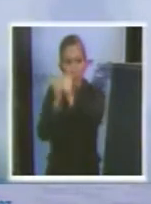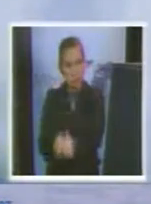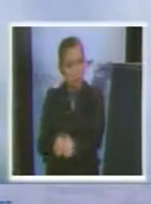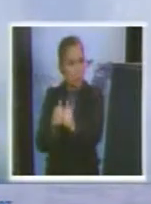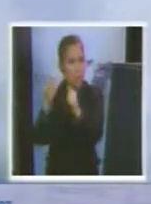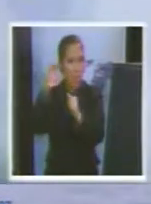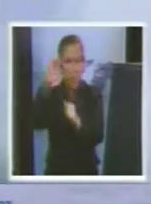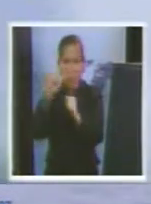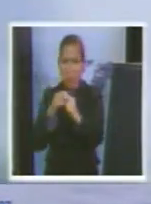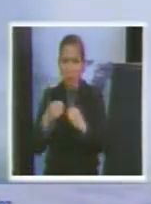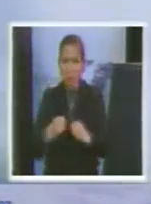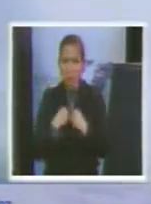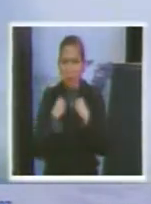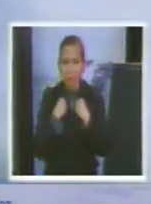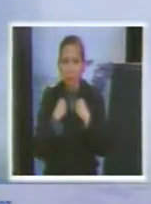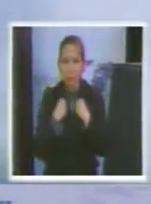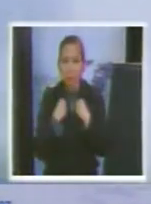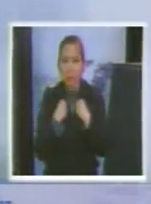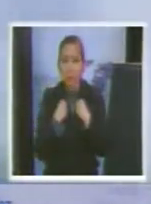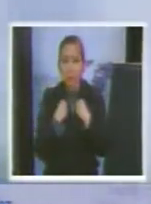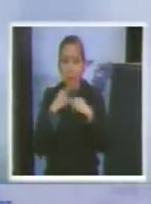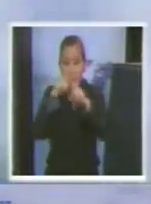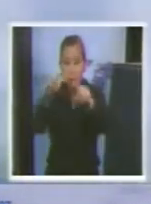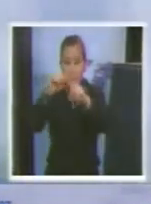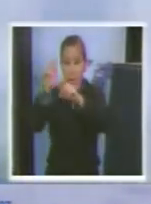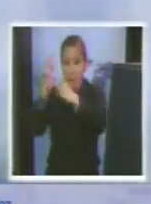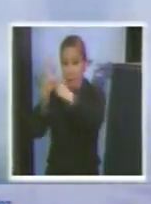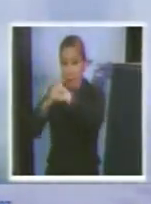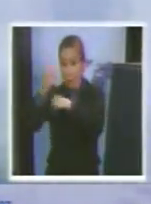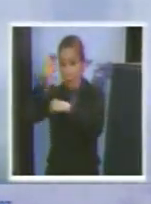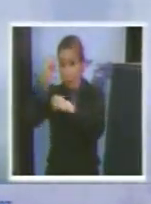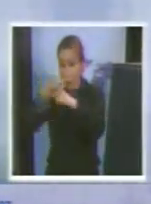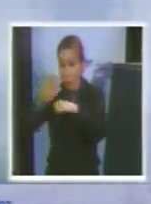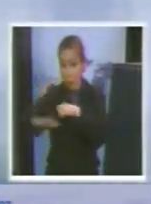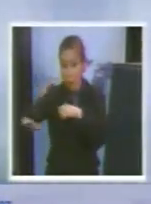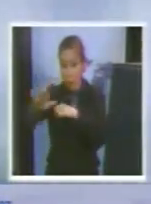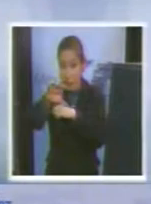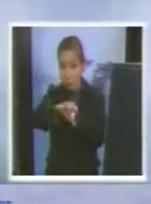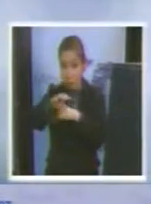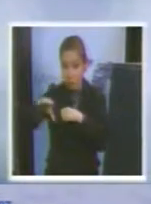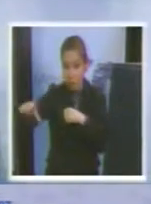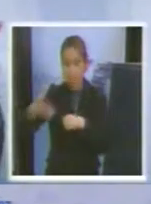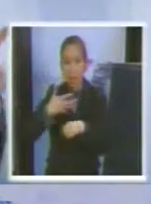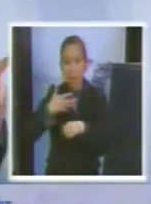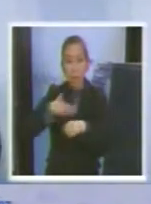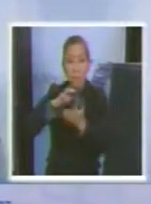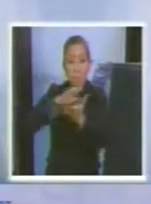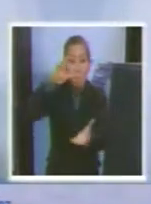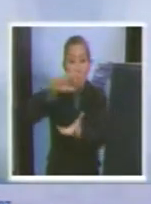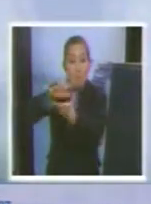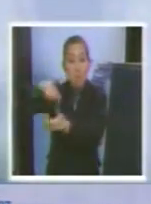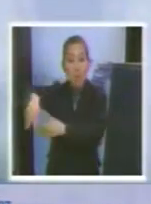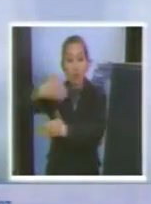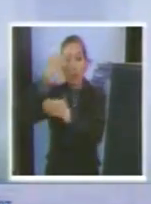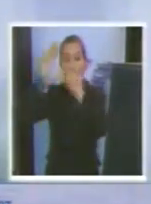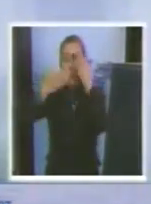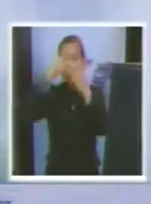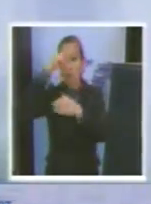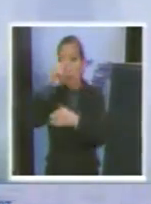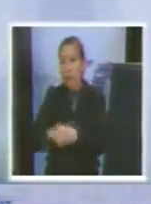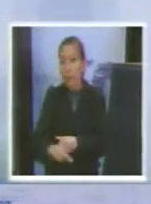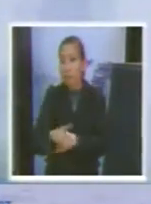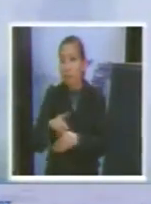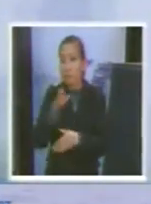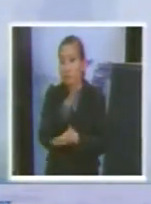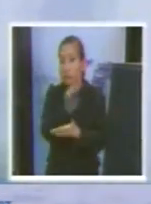permanente en Europa. En varios países europeos tenemos el mayor número de estudiantes